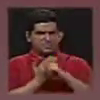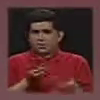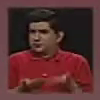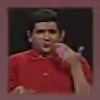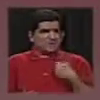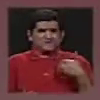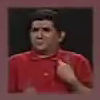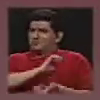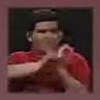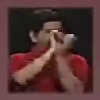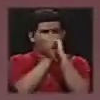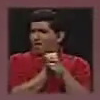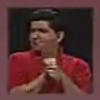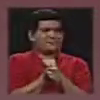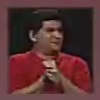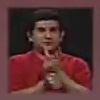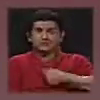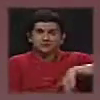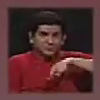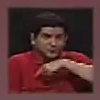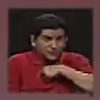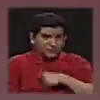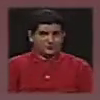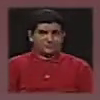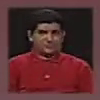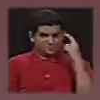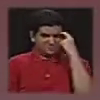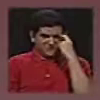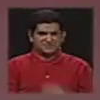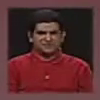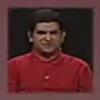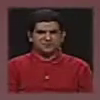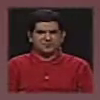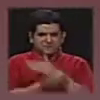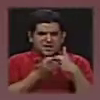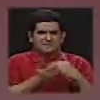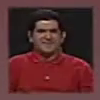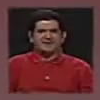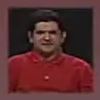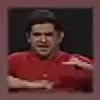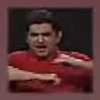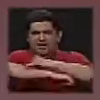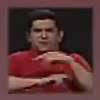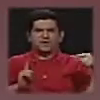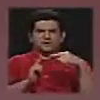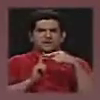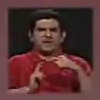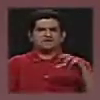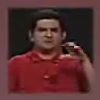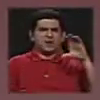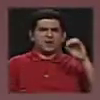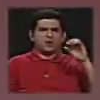básicamente no tiene muchos cambios, si nosotros agarráramos el transecto del aeropuerto al Coyol y lo